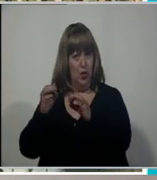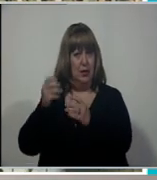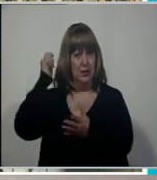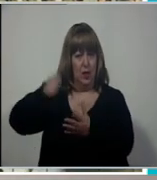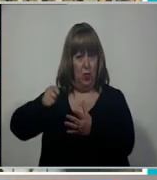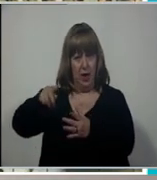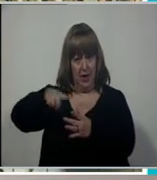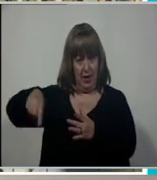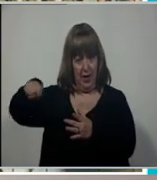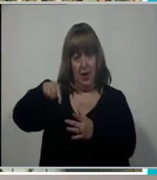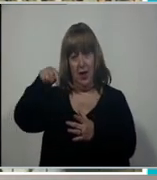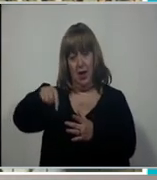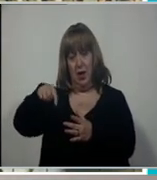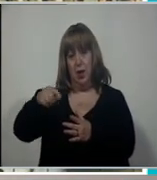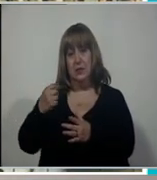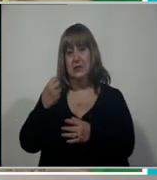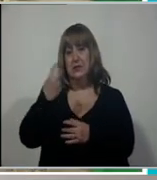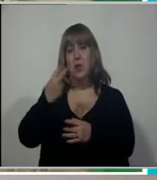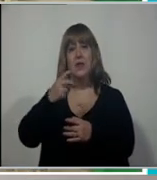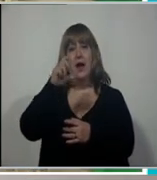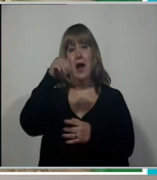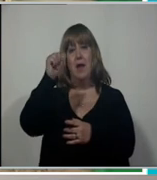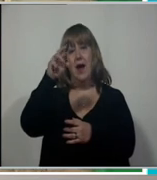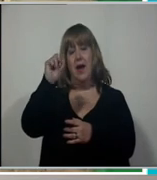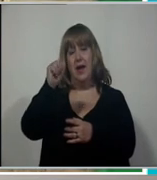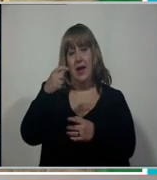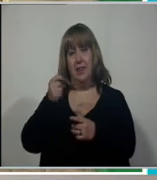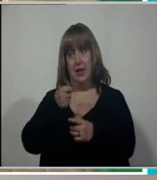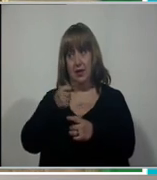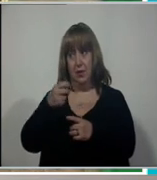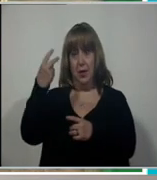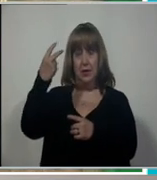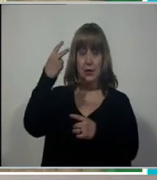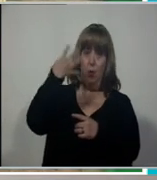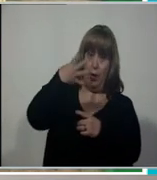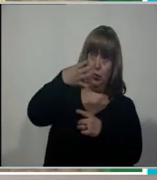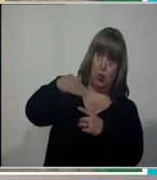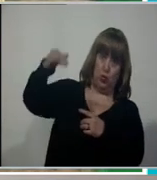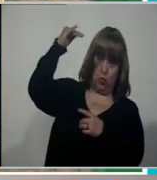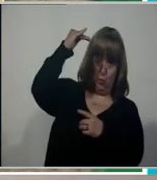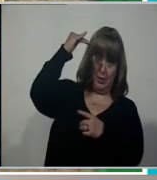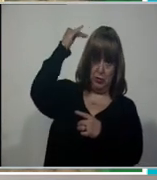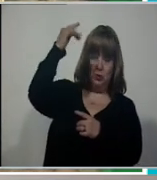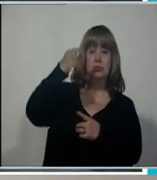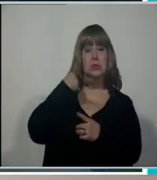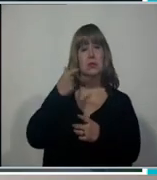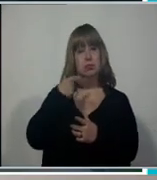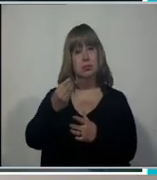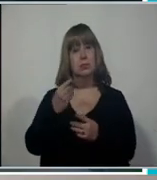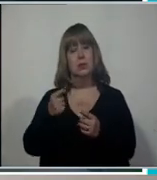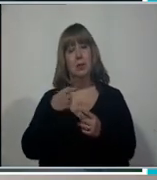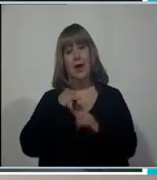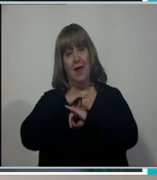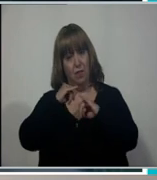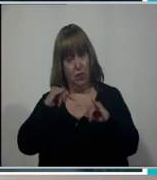a ser citado aquí en la segunda cámara del crimen en el cuarto piso de este departamento en donde estamos ubicados por supuesto estaremos al tanto de la